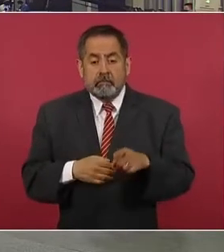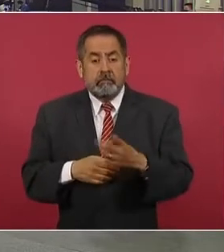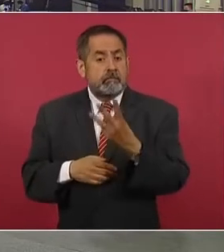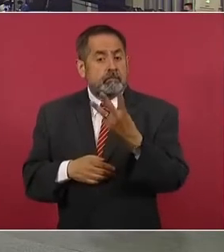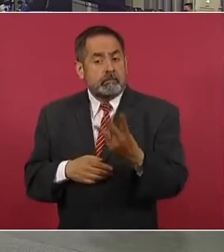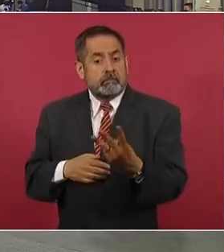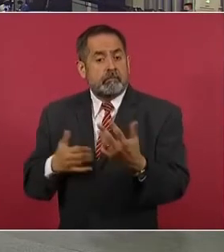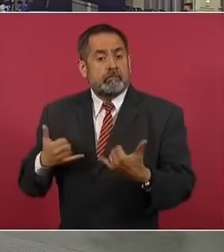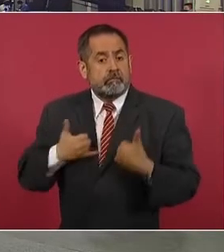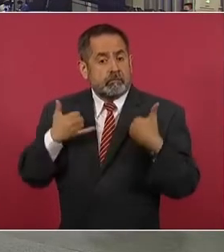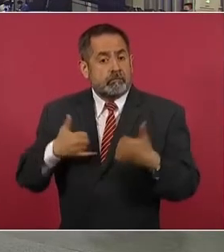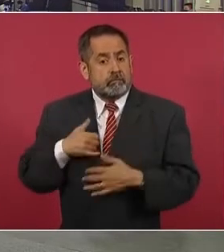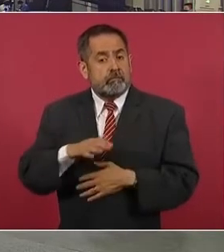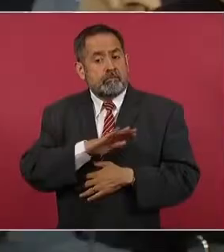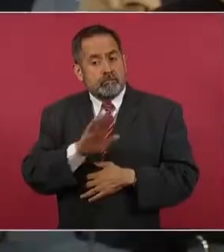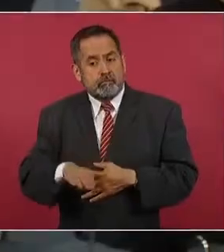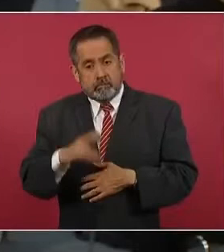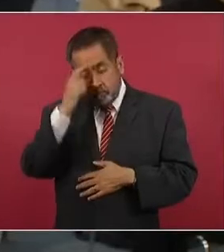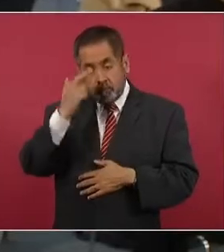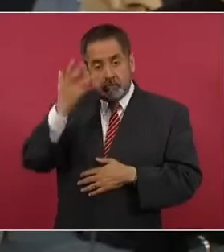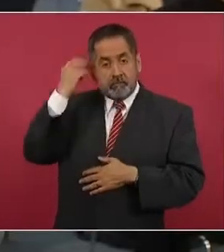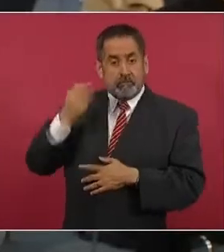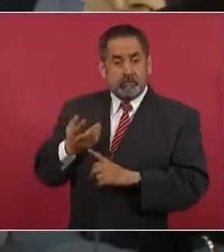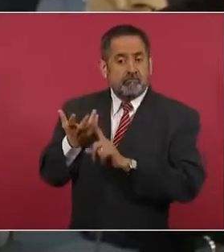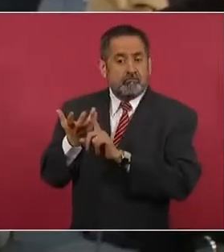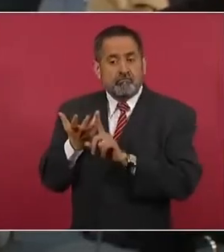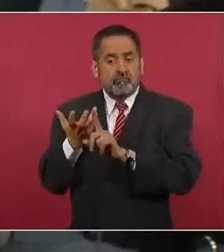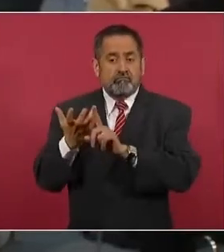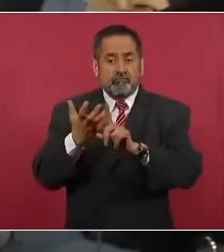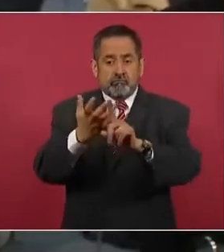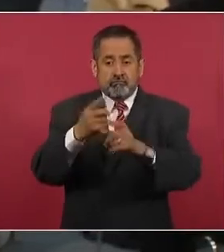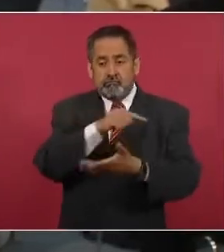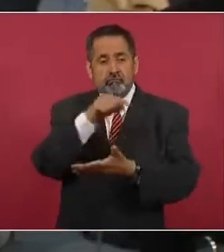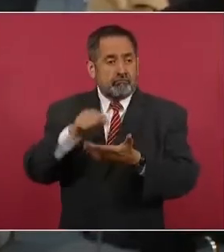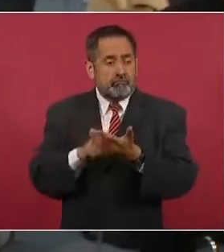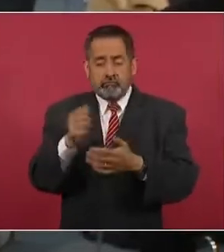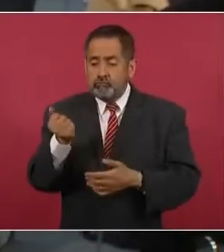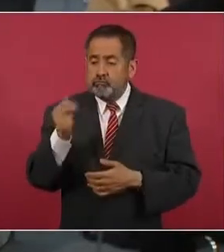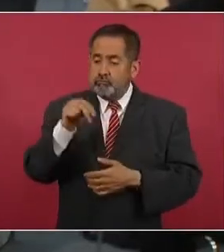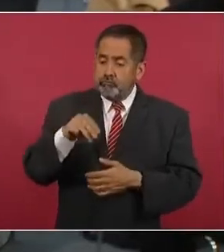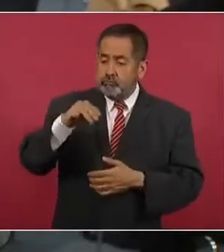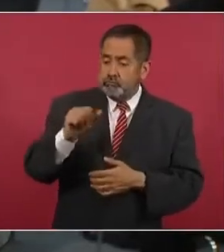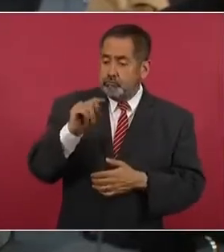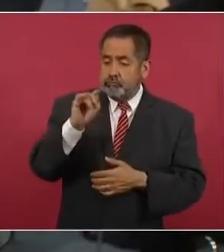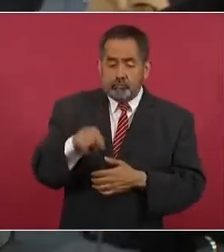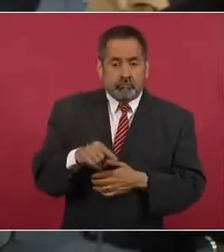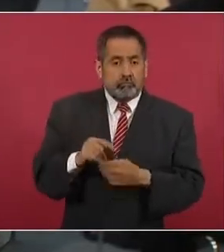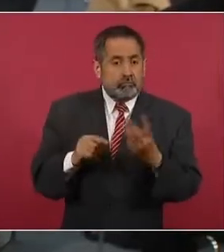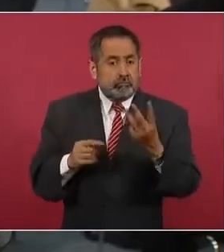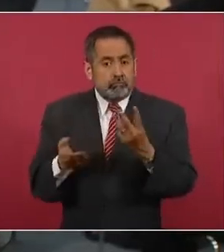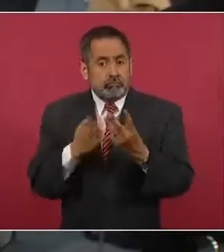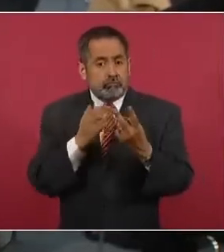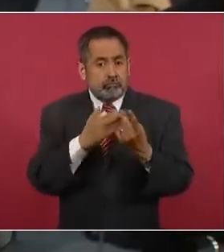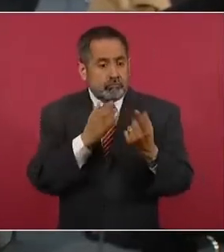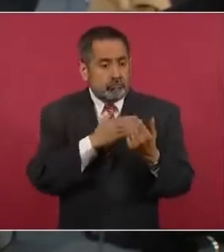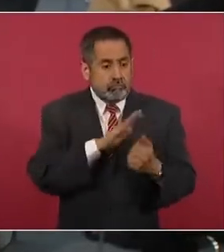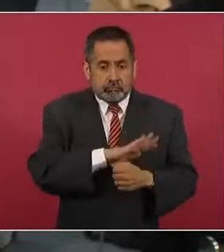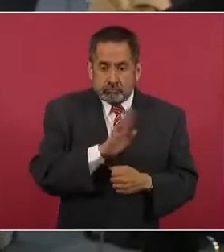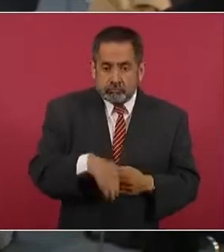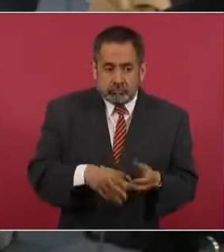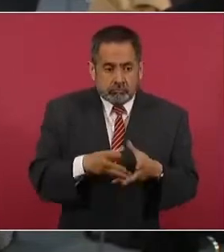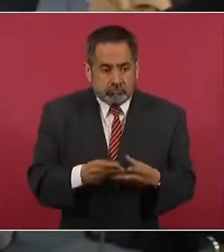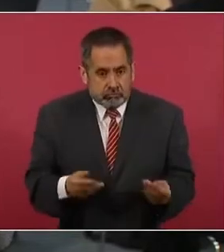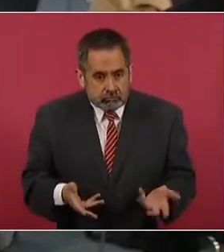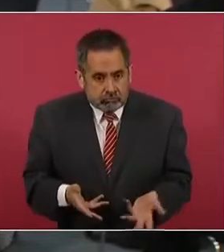3 de los jóvenes que me acompañaron al recorrido que hice a San Martín Peras. Entonces, quería yo preguntarle, pues,